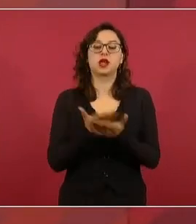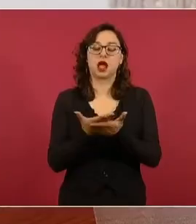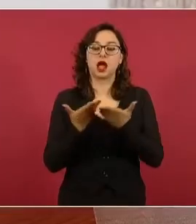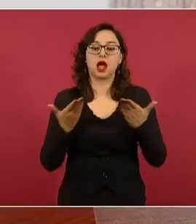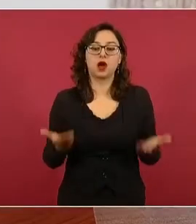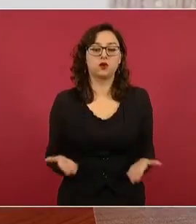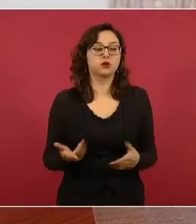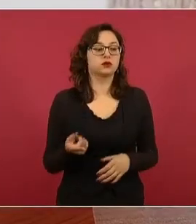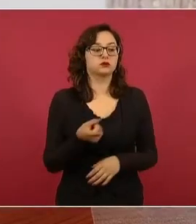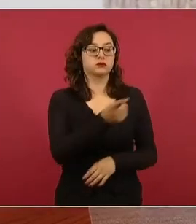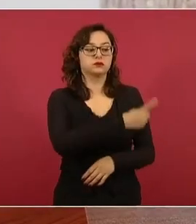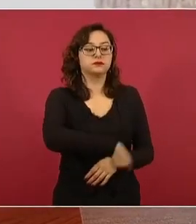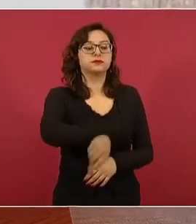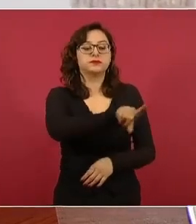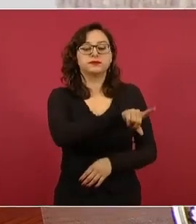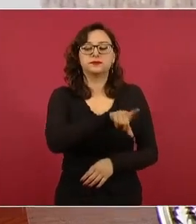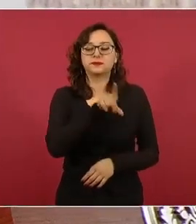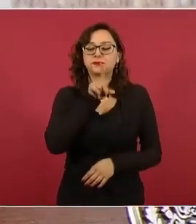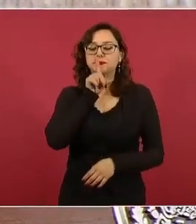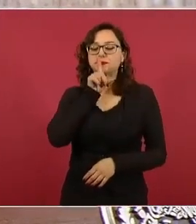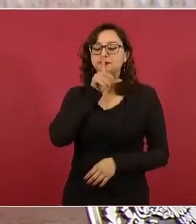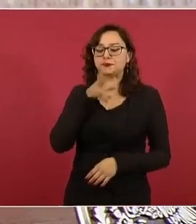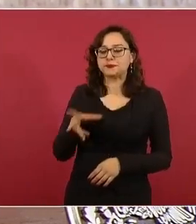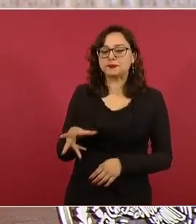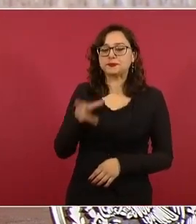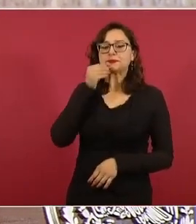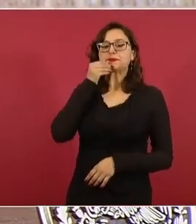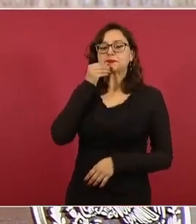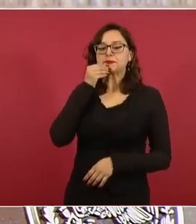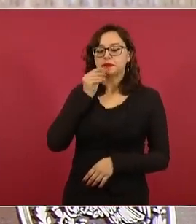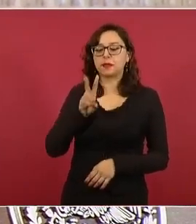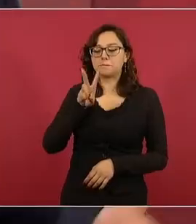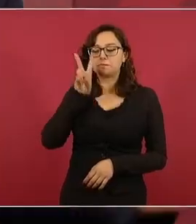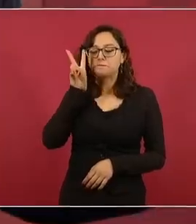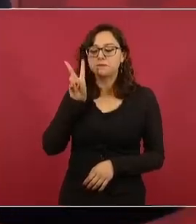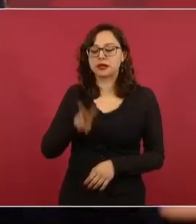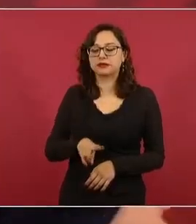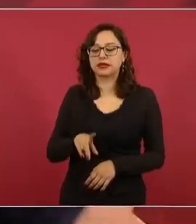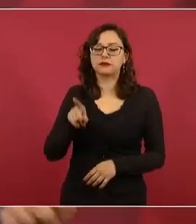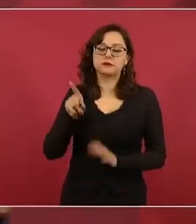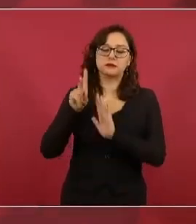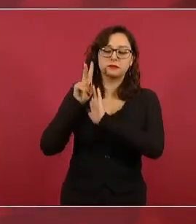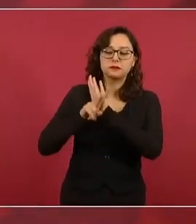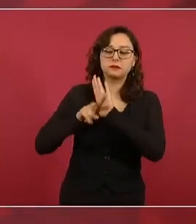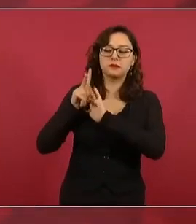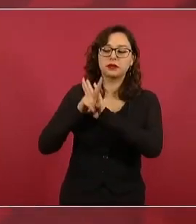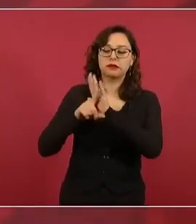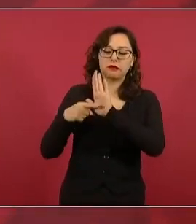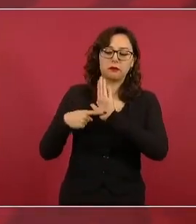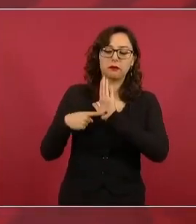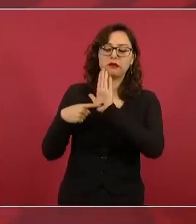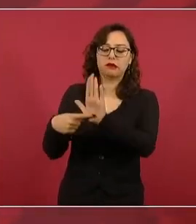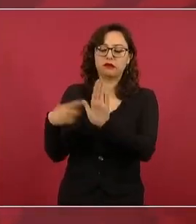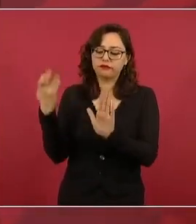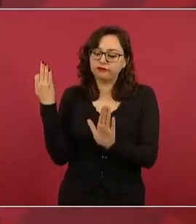que utilizaron un video que no tiene que ver con el Tren Maya.